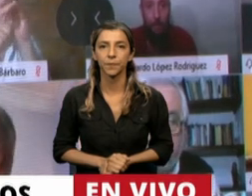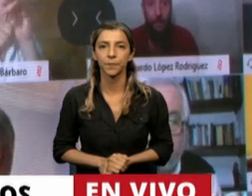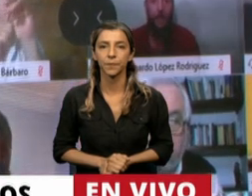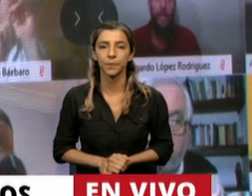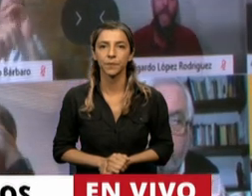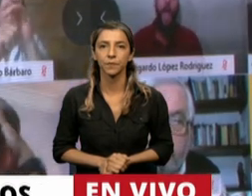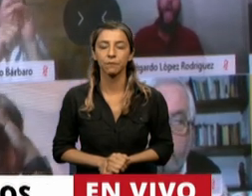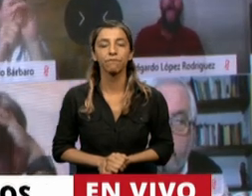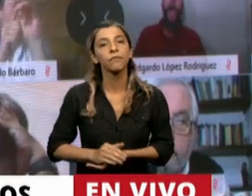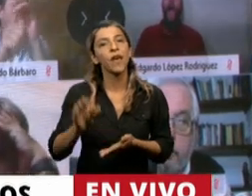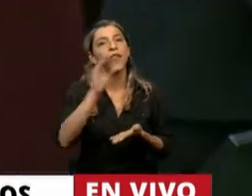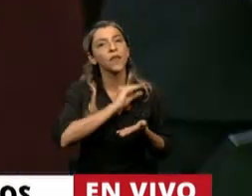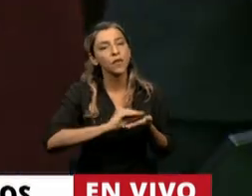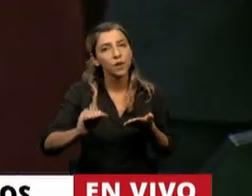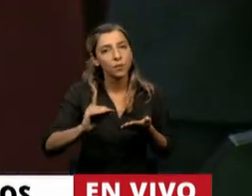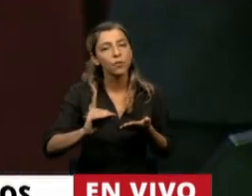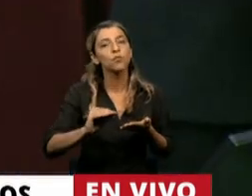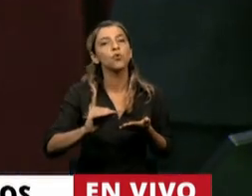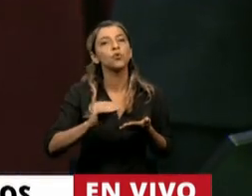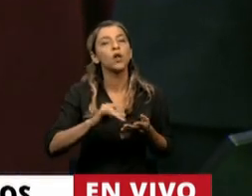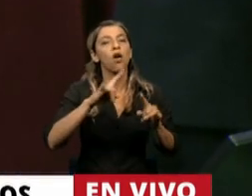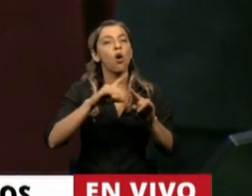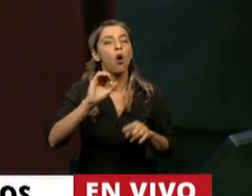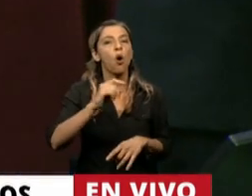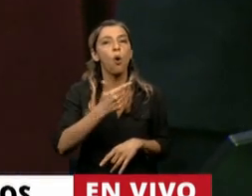vigo diputado waldo Ezequiel